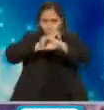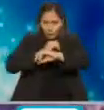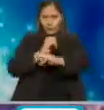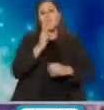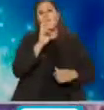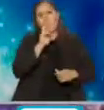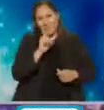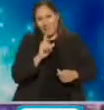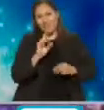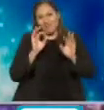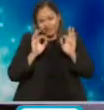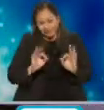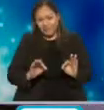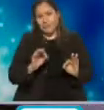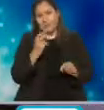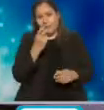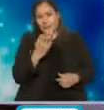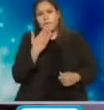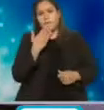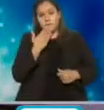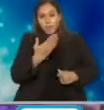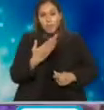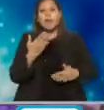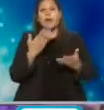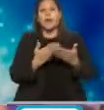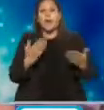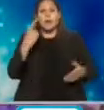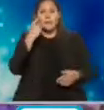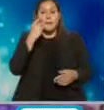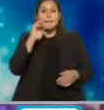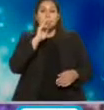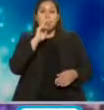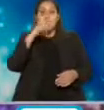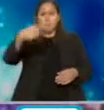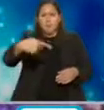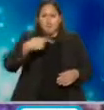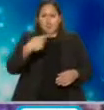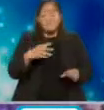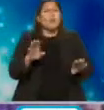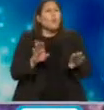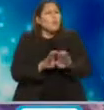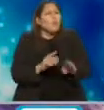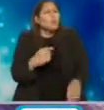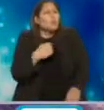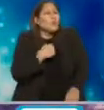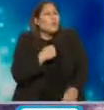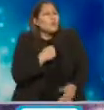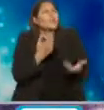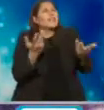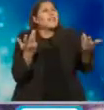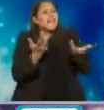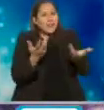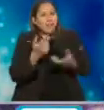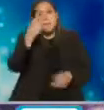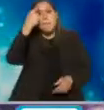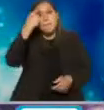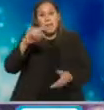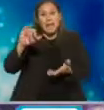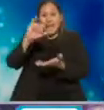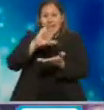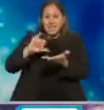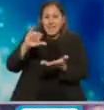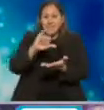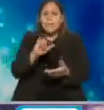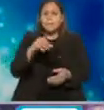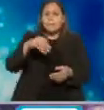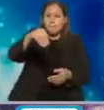es lo adecuado y eso está bien. Ahora, las mamis me pueden preguntar, a ver, pero ¿cómo le vamos a hacer para tomar un aceite crudo? Por